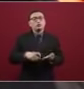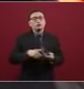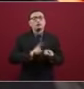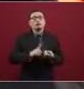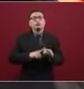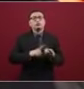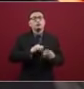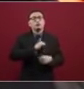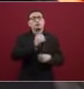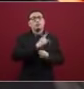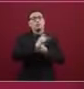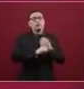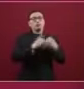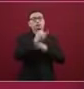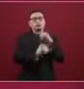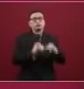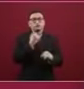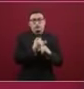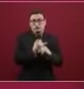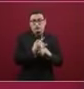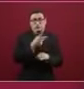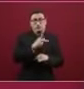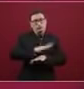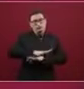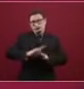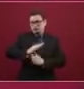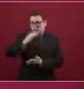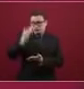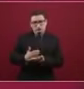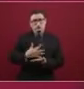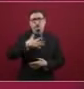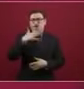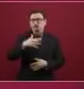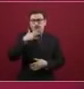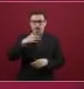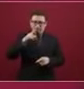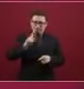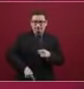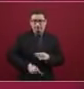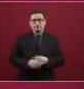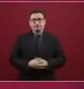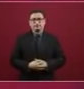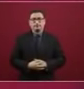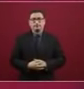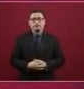internacionales, pero se acabó la corrupción